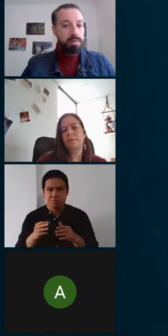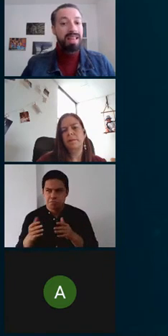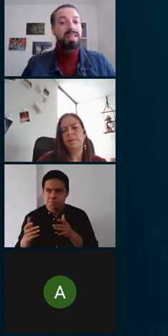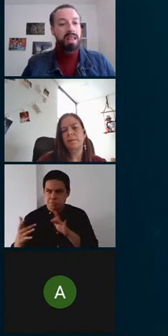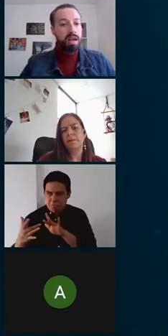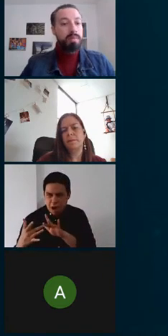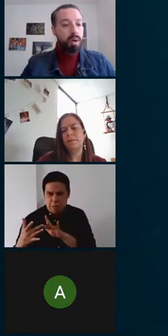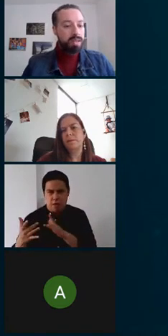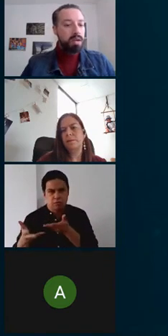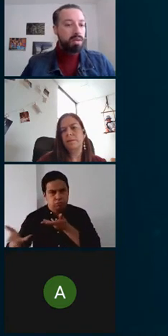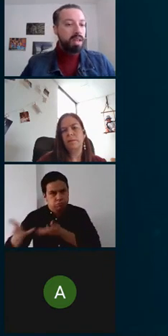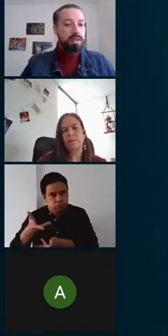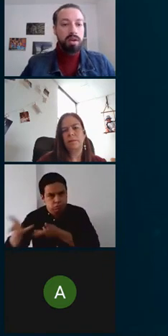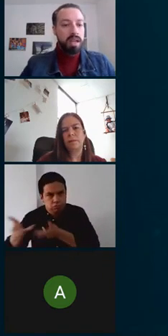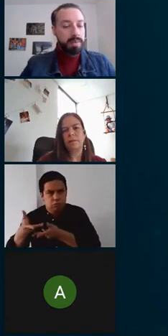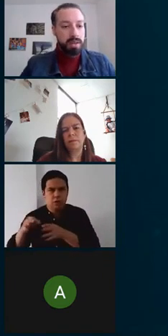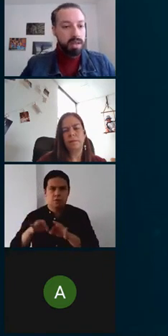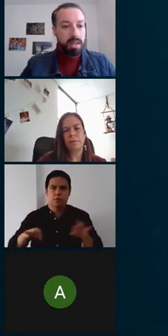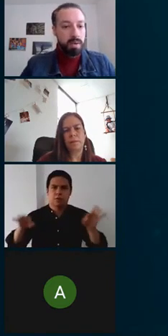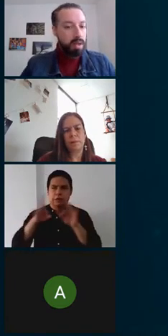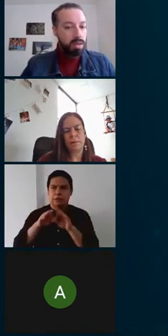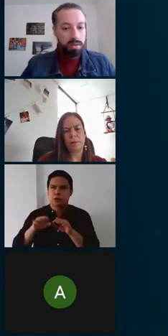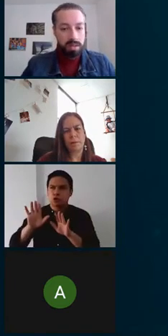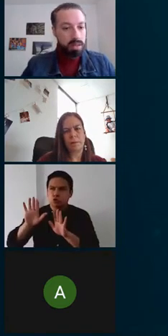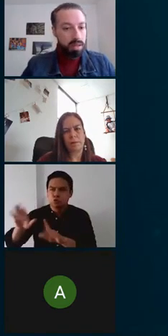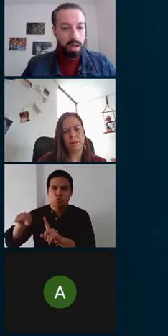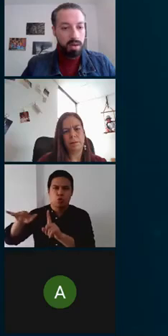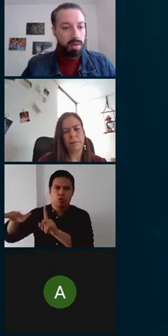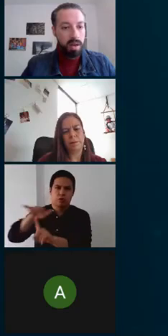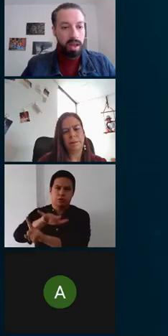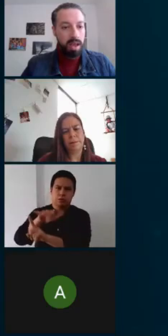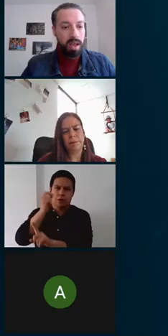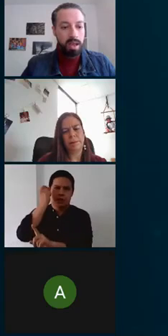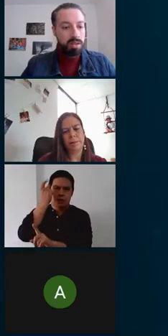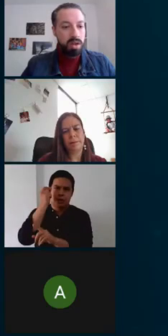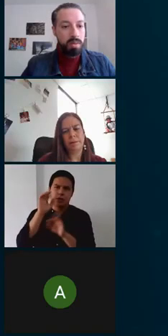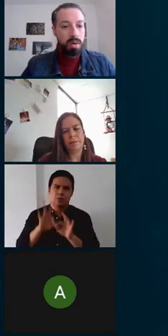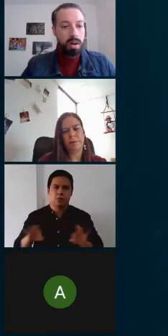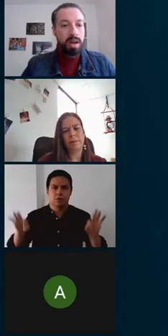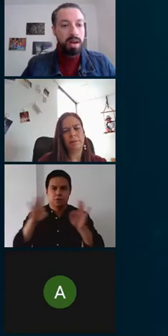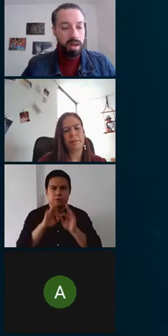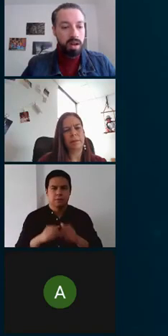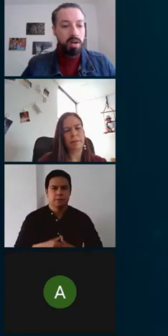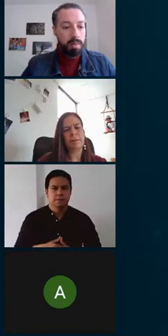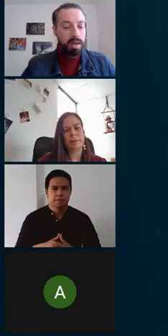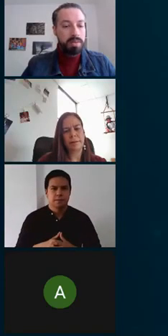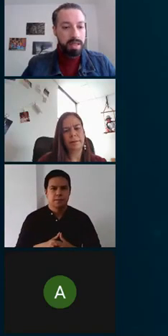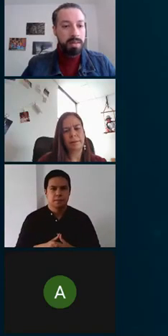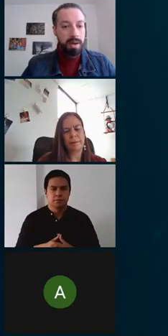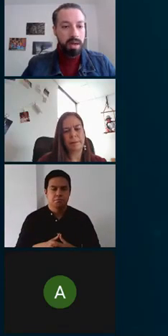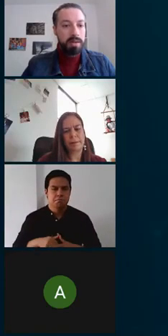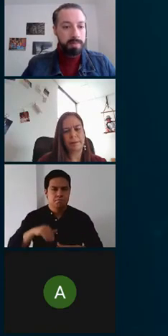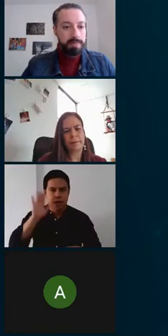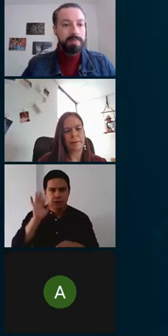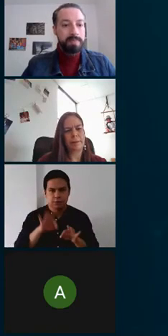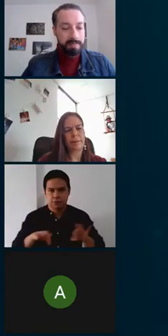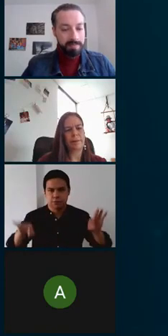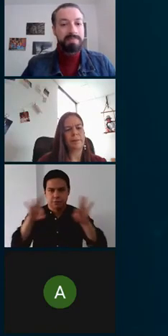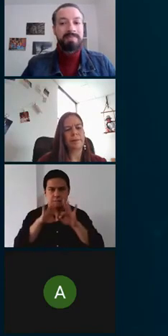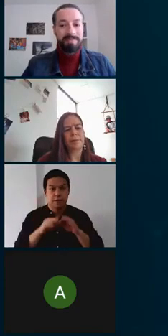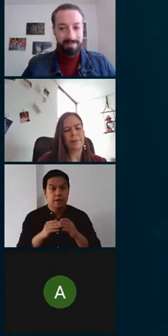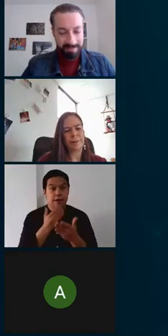poder entender un poco el contexto que las personas están viviendo. Entonces, vale, gracias. Es como lo más gracias principal. A